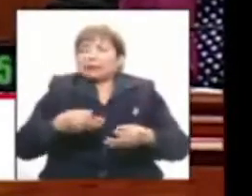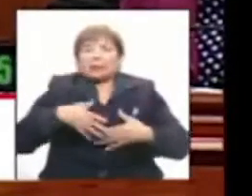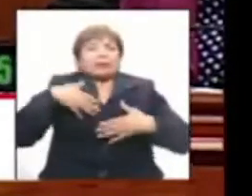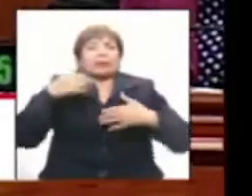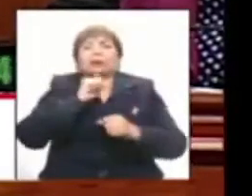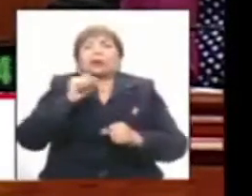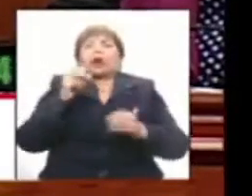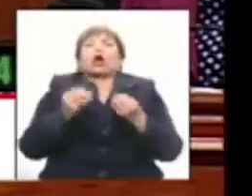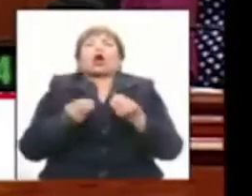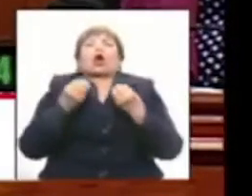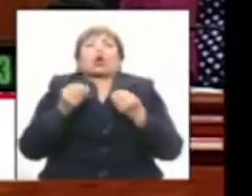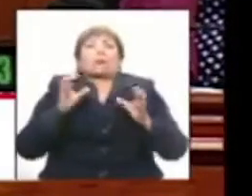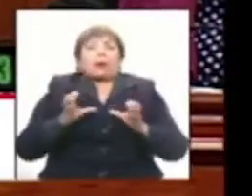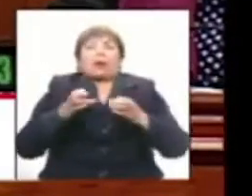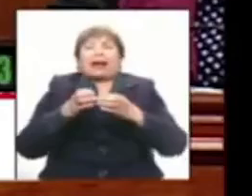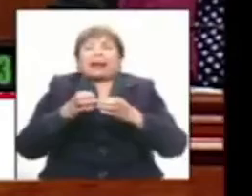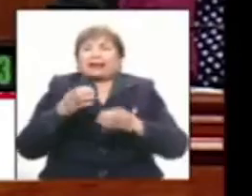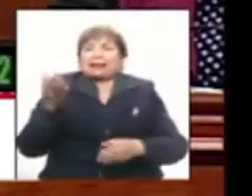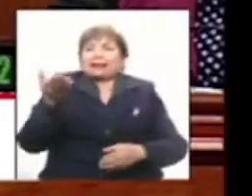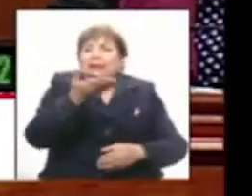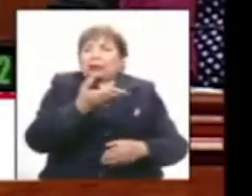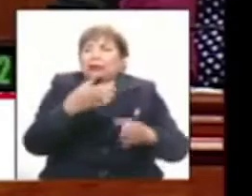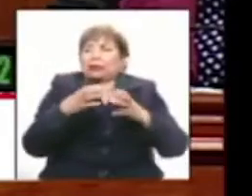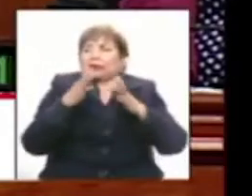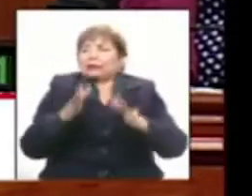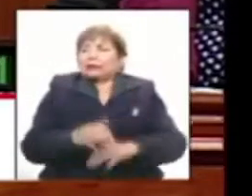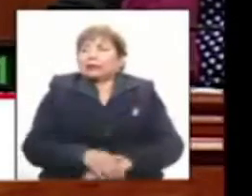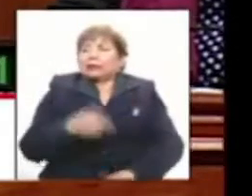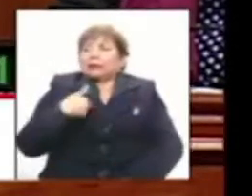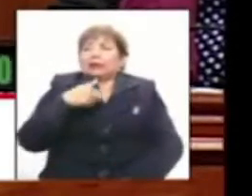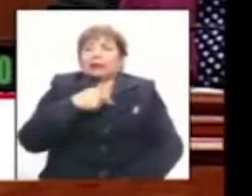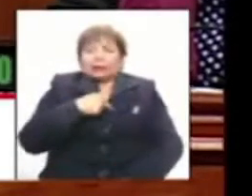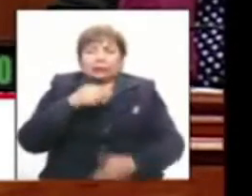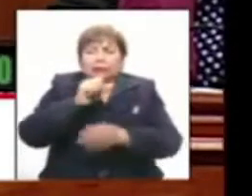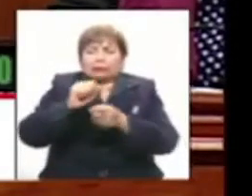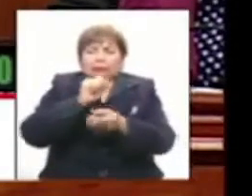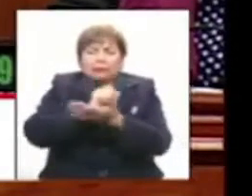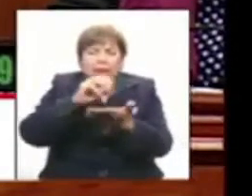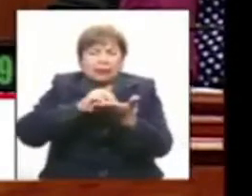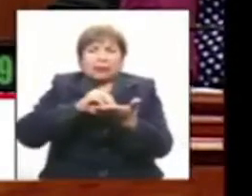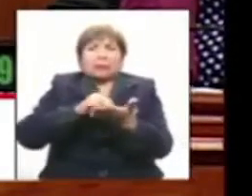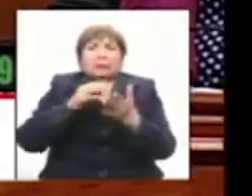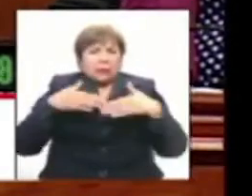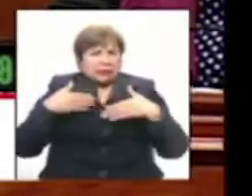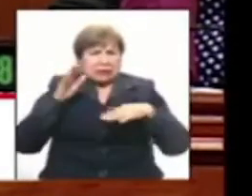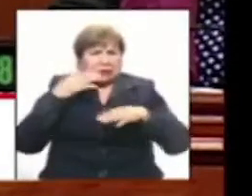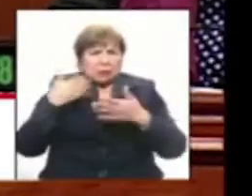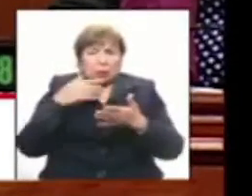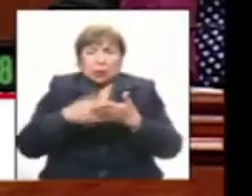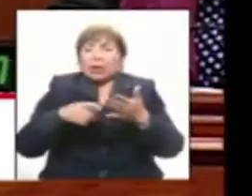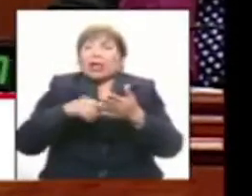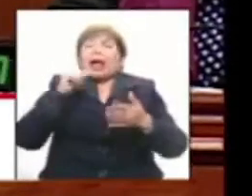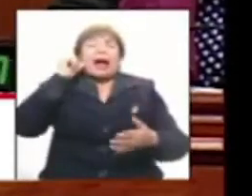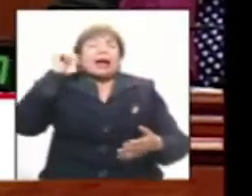nuestra posición como bancada. Señores congresistas, nos han notificado una decisión que puede ser muy cuestionable. Lo